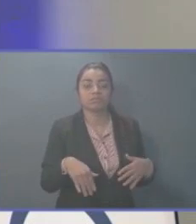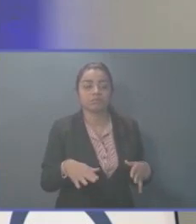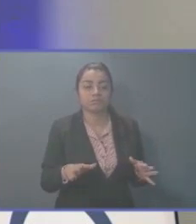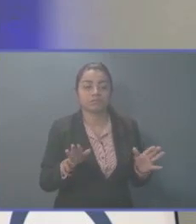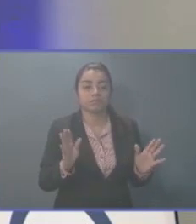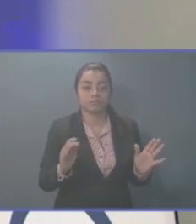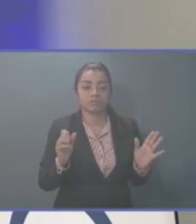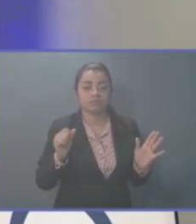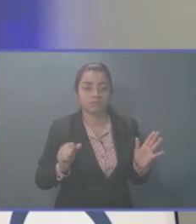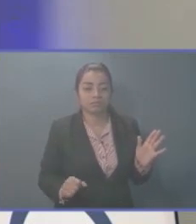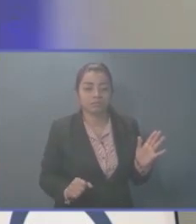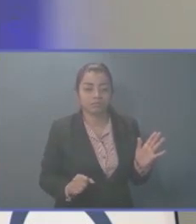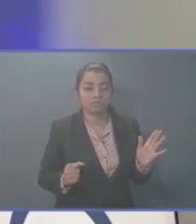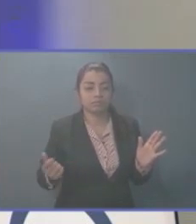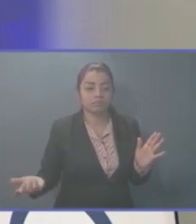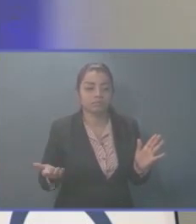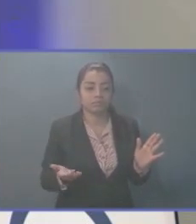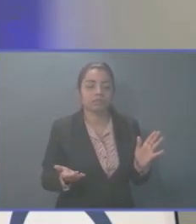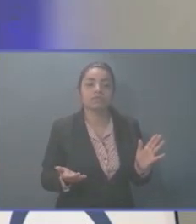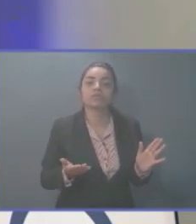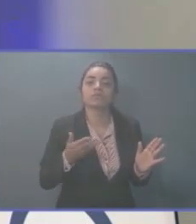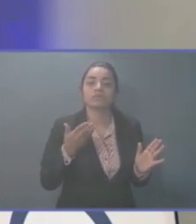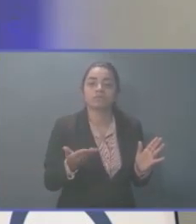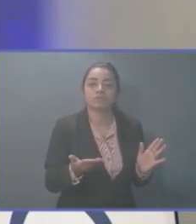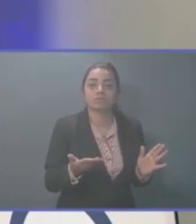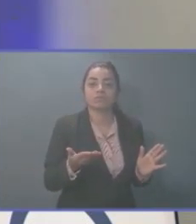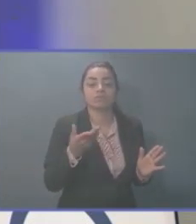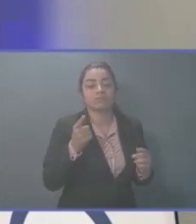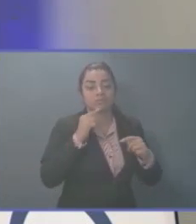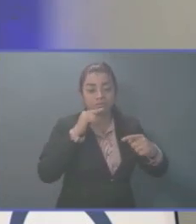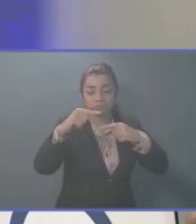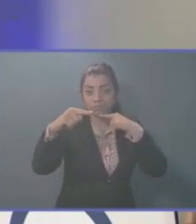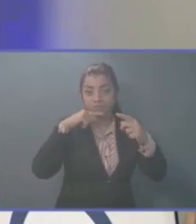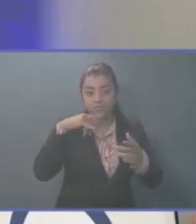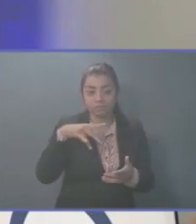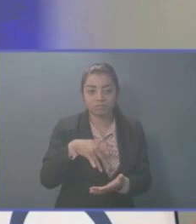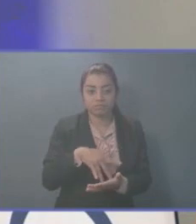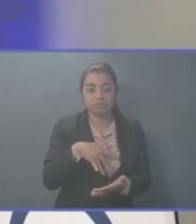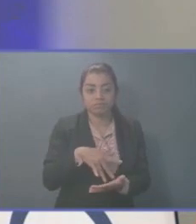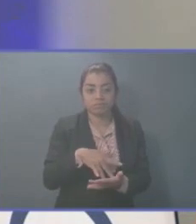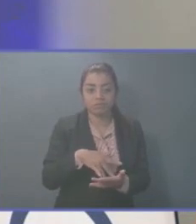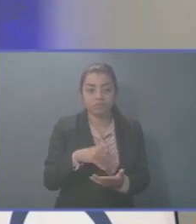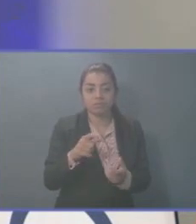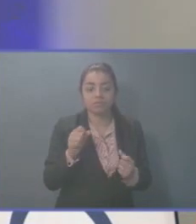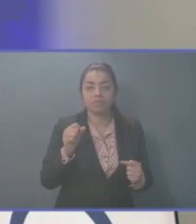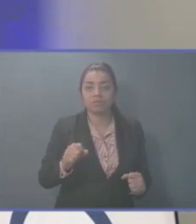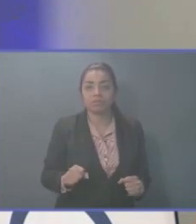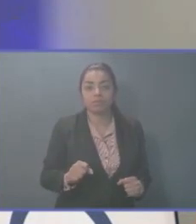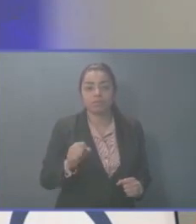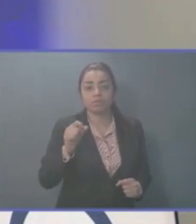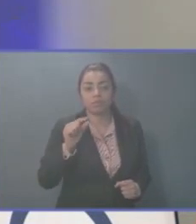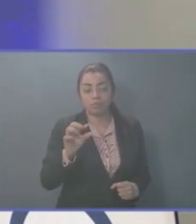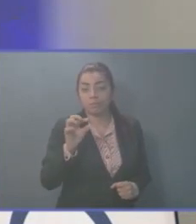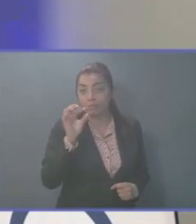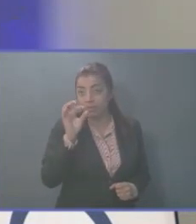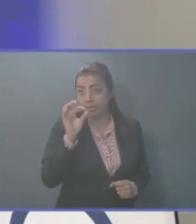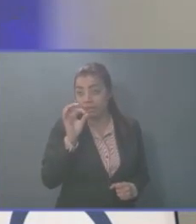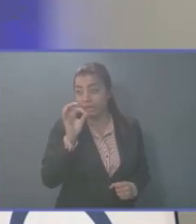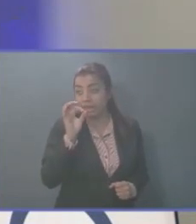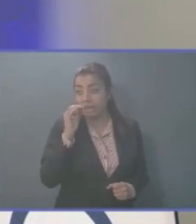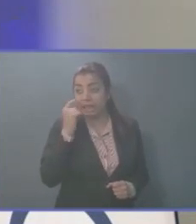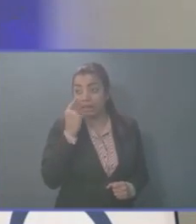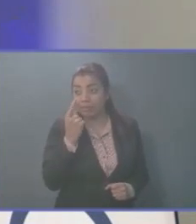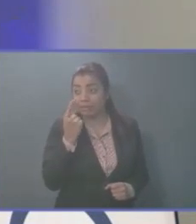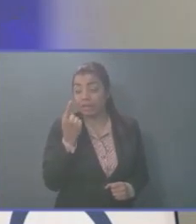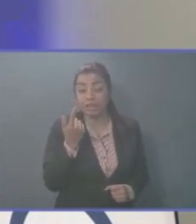democrática, profundizar la democracia, porque no podemos permitirnos a estas alturas detenernos ni